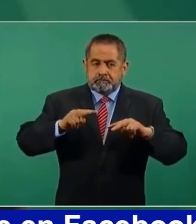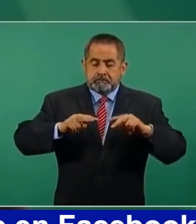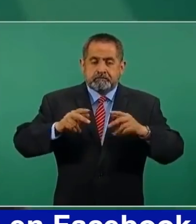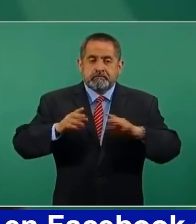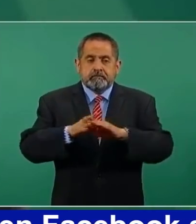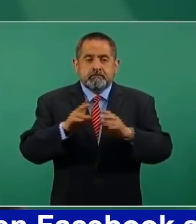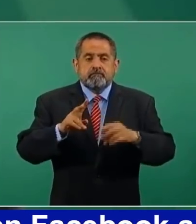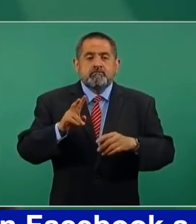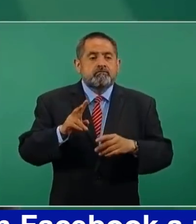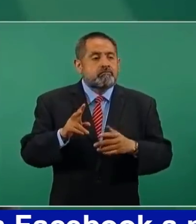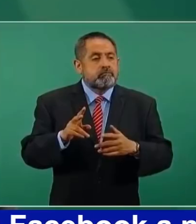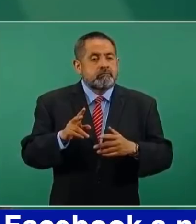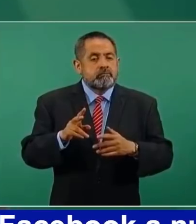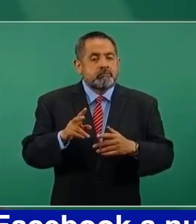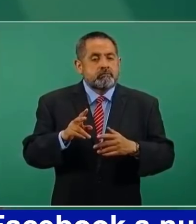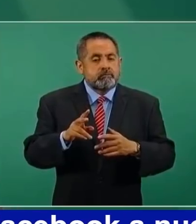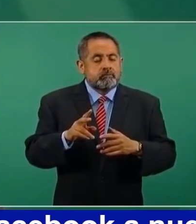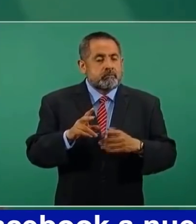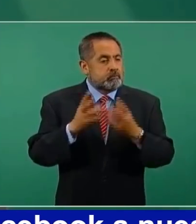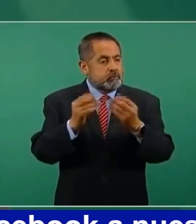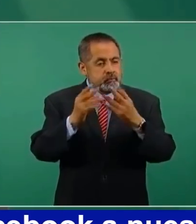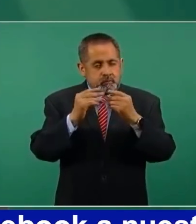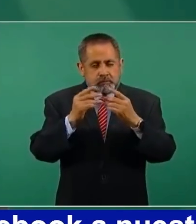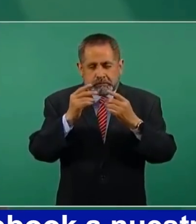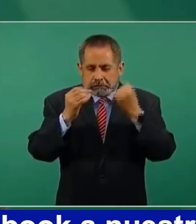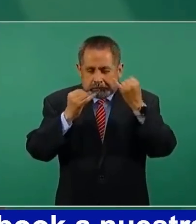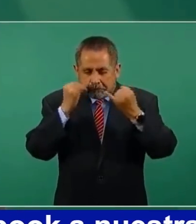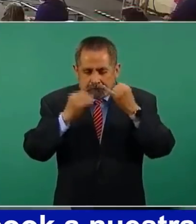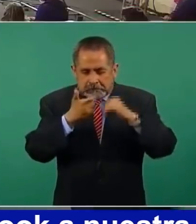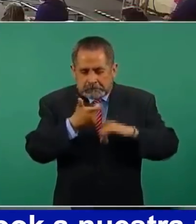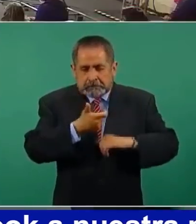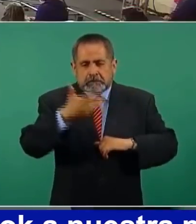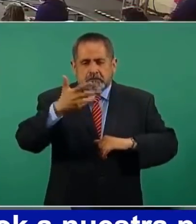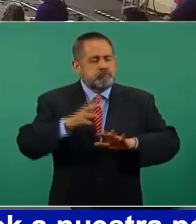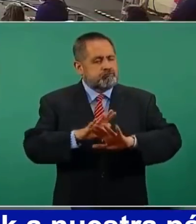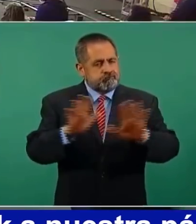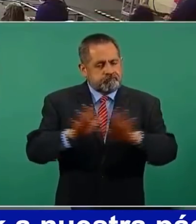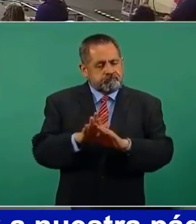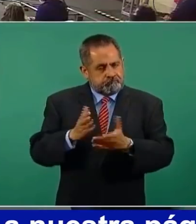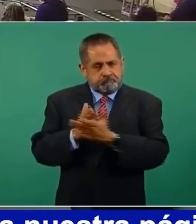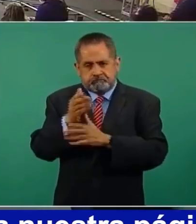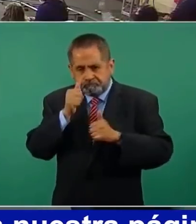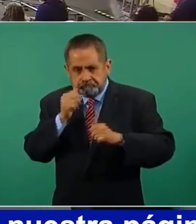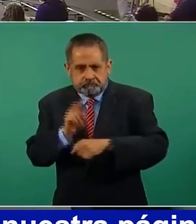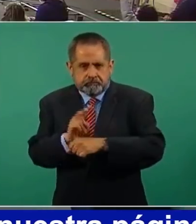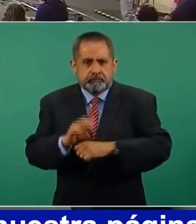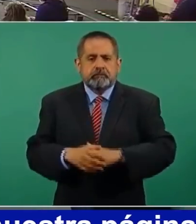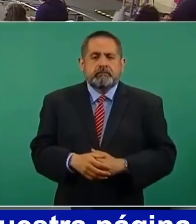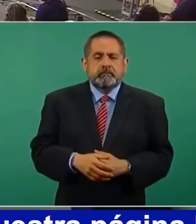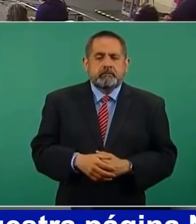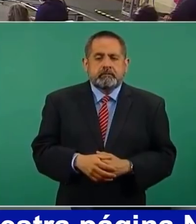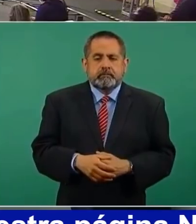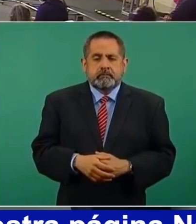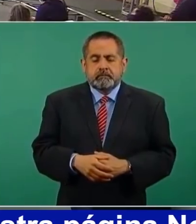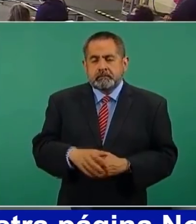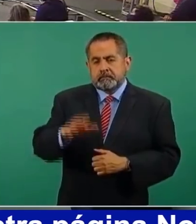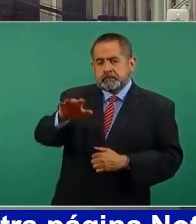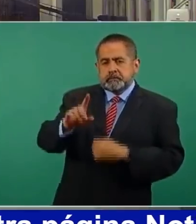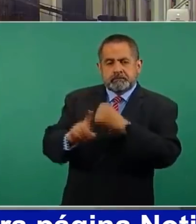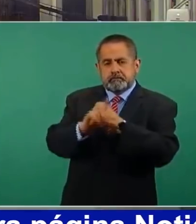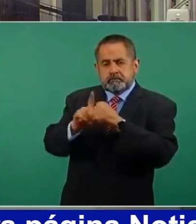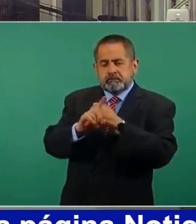dando mucha especulación, hay especulación, pero ya estamos interviniendo. El problema no es producción,